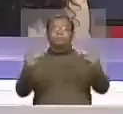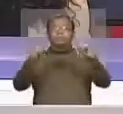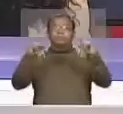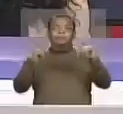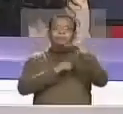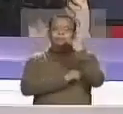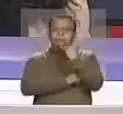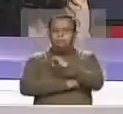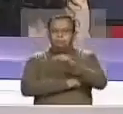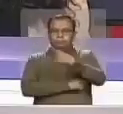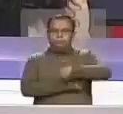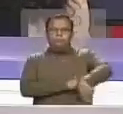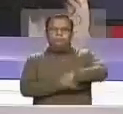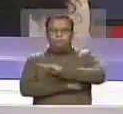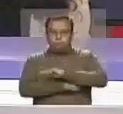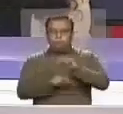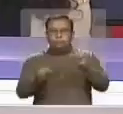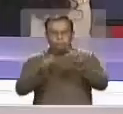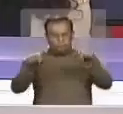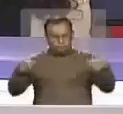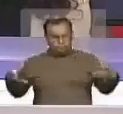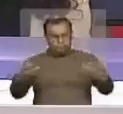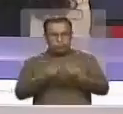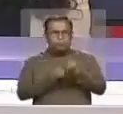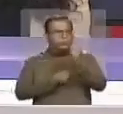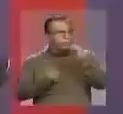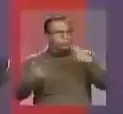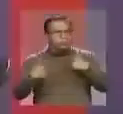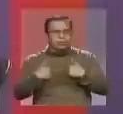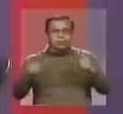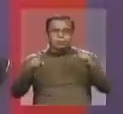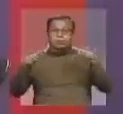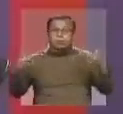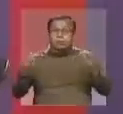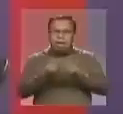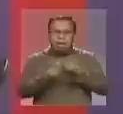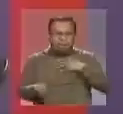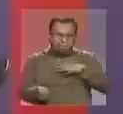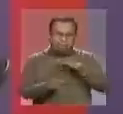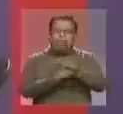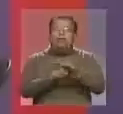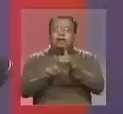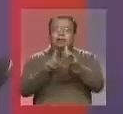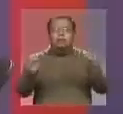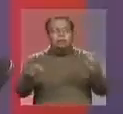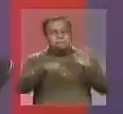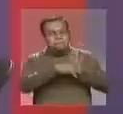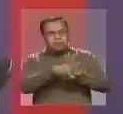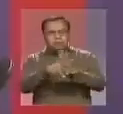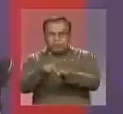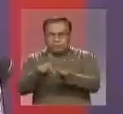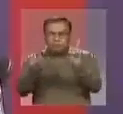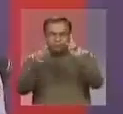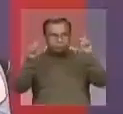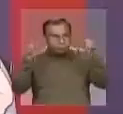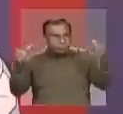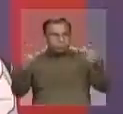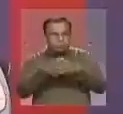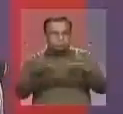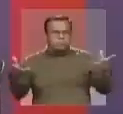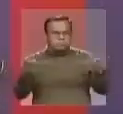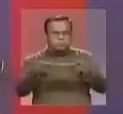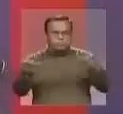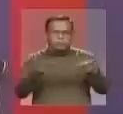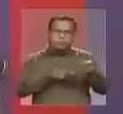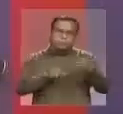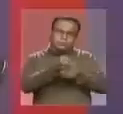Específicamente las mujeres que son víctimas, por decirlo así, que son afectadas por el desplazamiento y se ubican